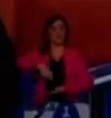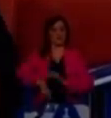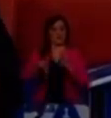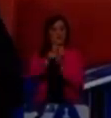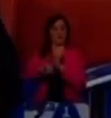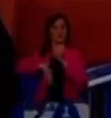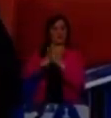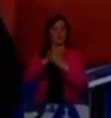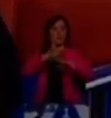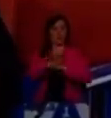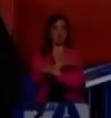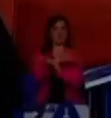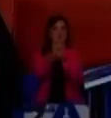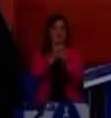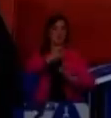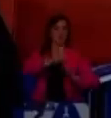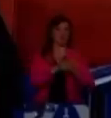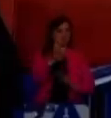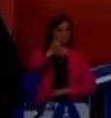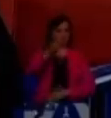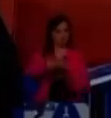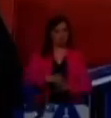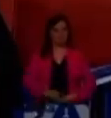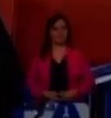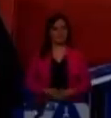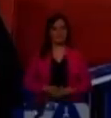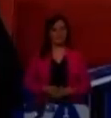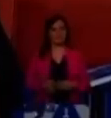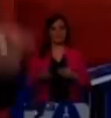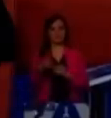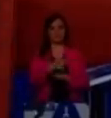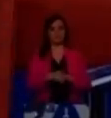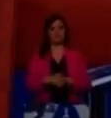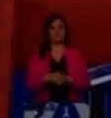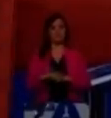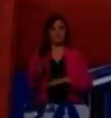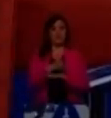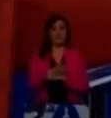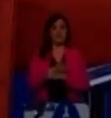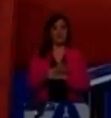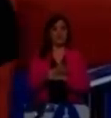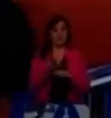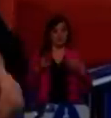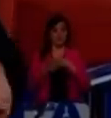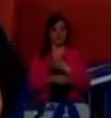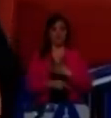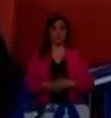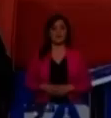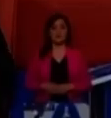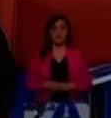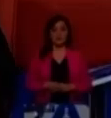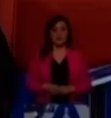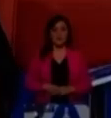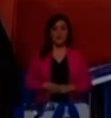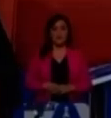para que estos hechos terribles no se vuelvan a registrar en nuestro país. Vamos a la pausa, vamos a la pausa y enseguida volvemos con